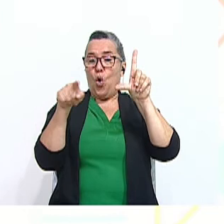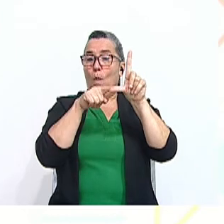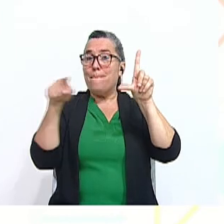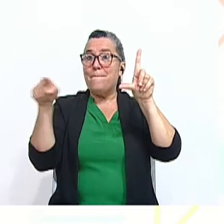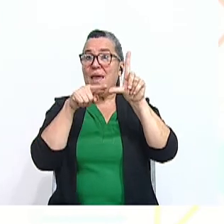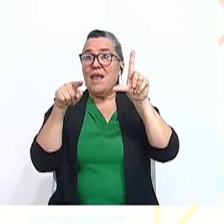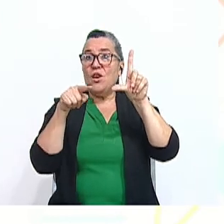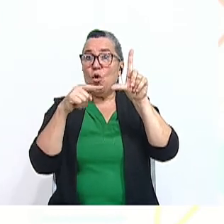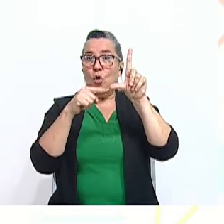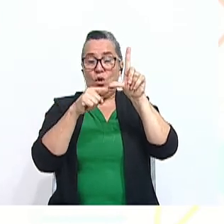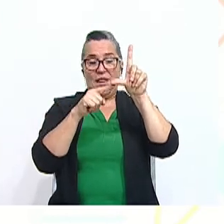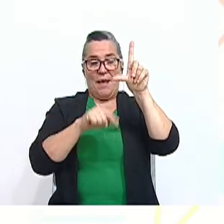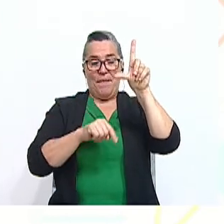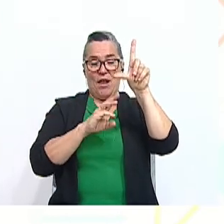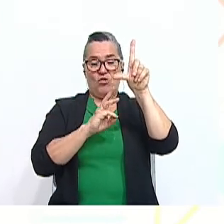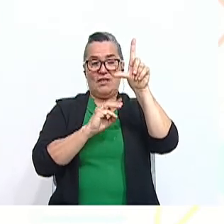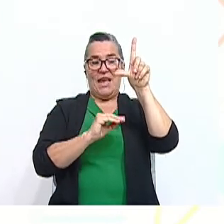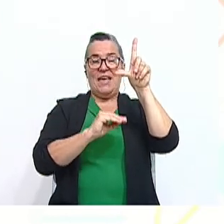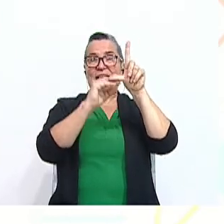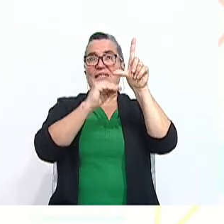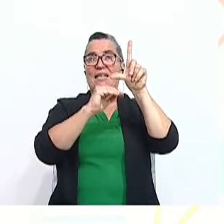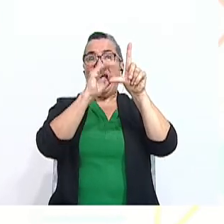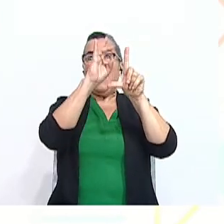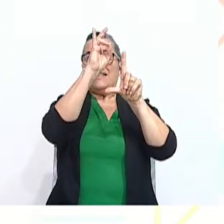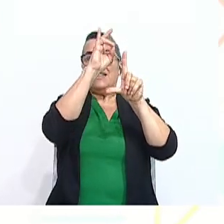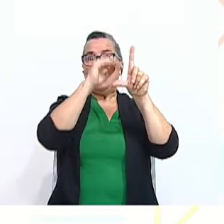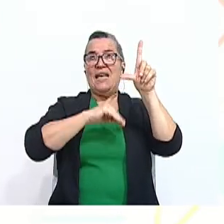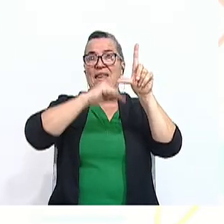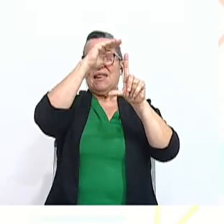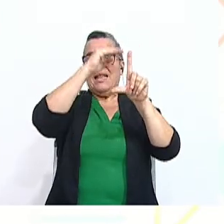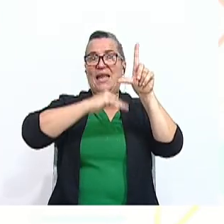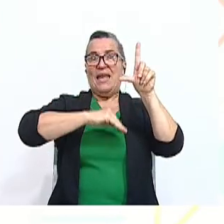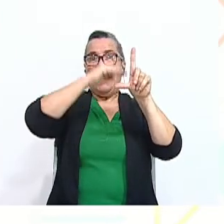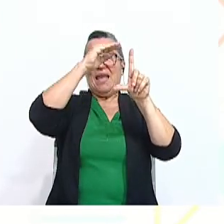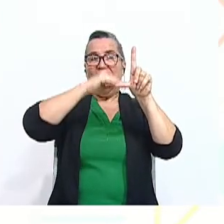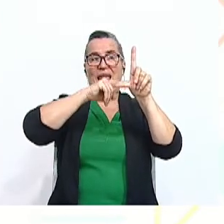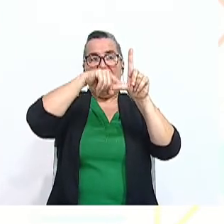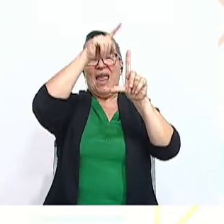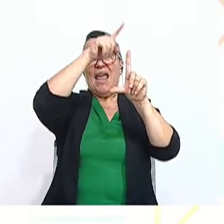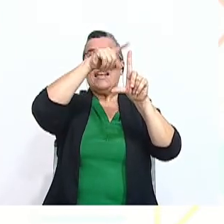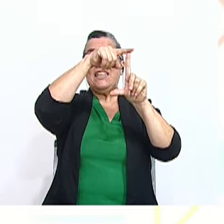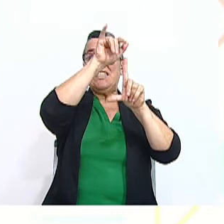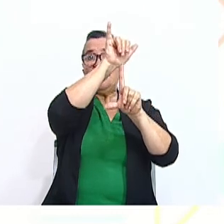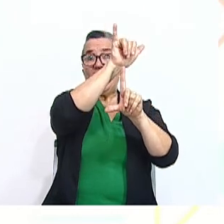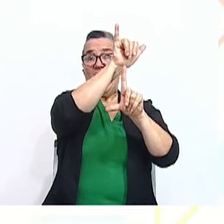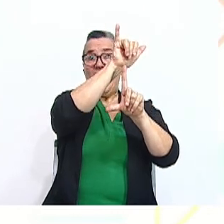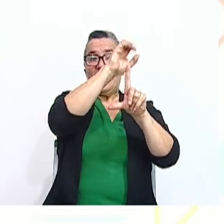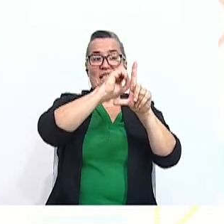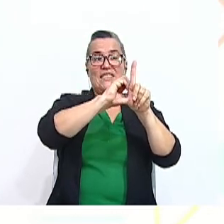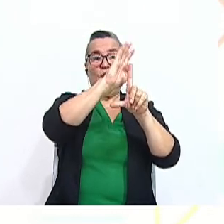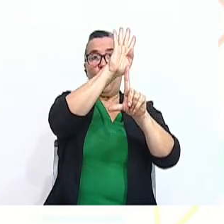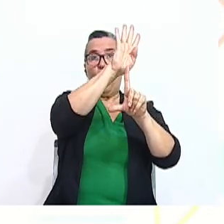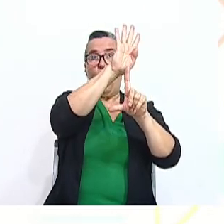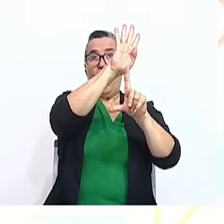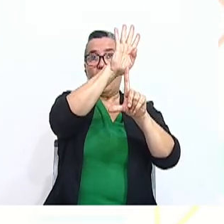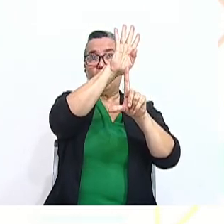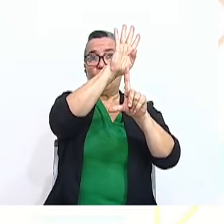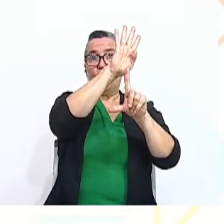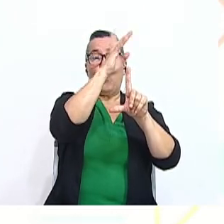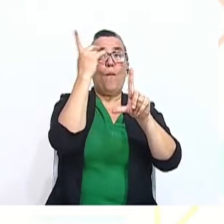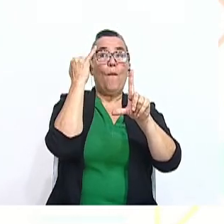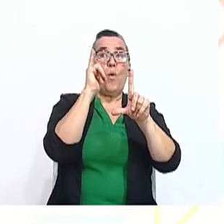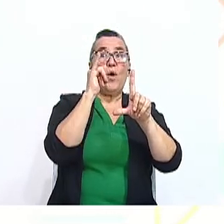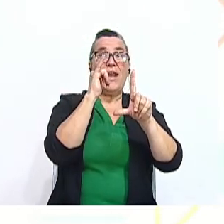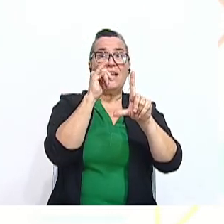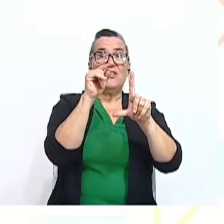6 a 7. ¿Y cuál es el ámbito? Muy bien, en el eje y de 0 a 4. Por lo